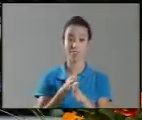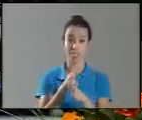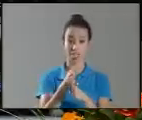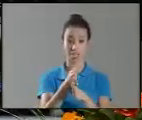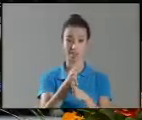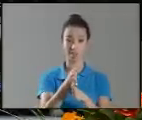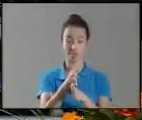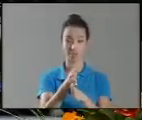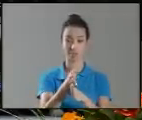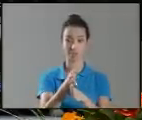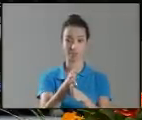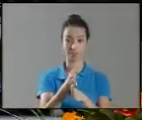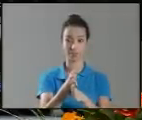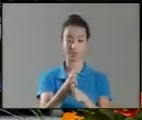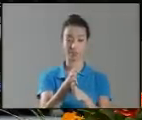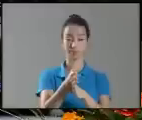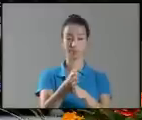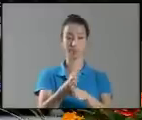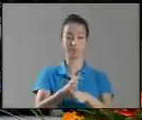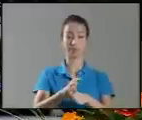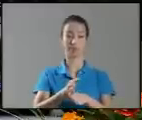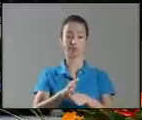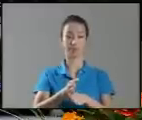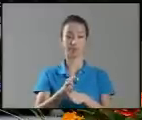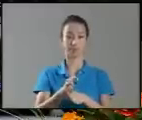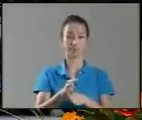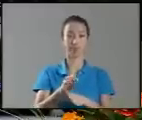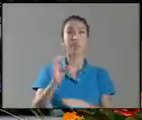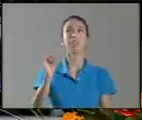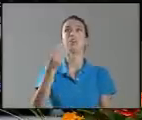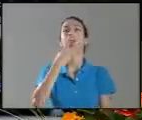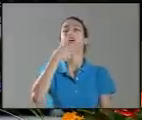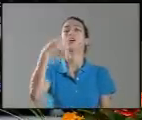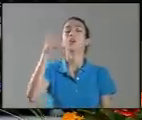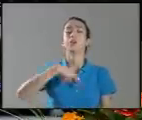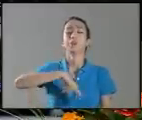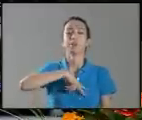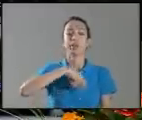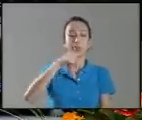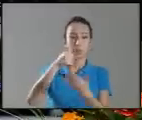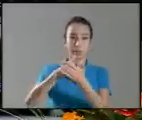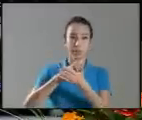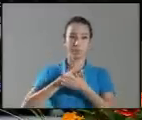Yo creo que nosotros deberíamos de considerar mucho el aspecto fidelidad.